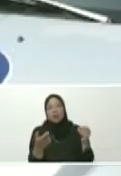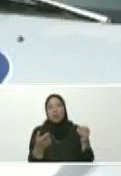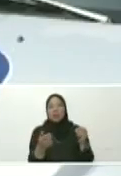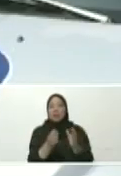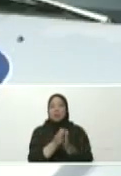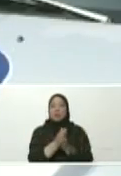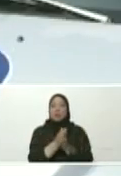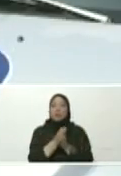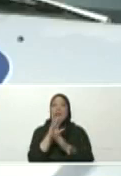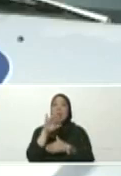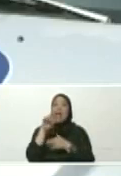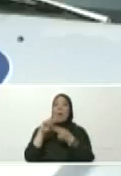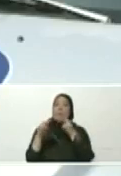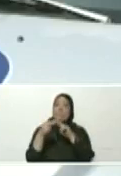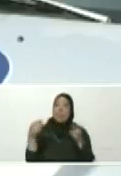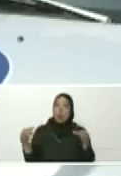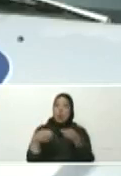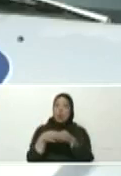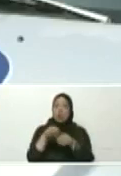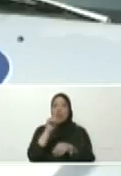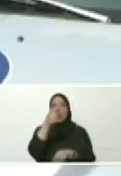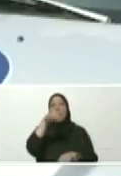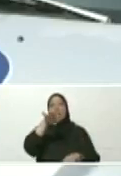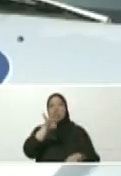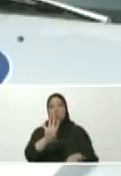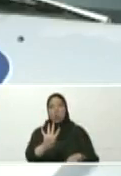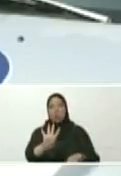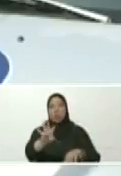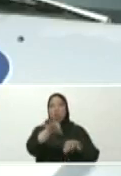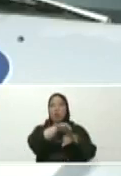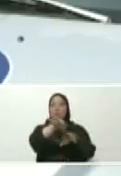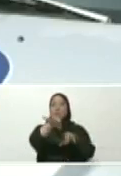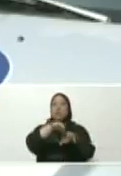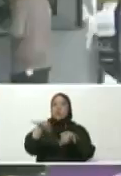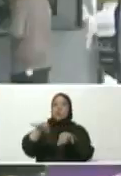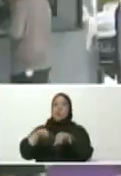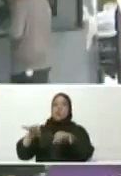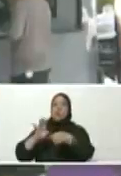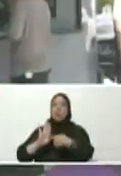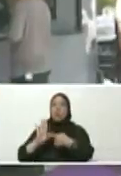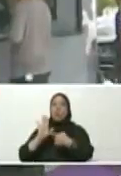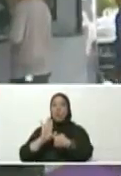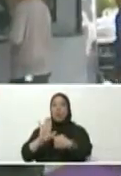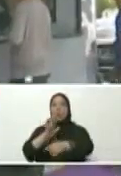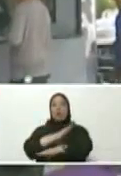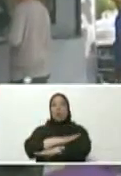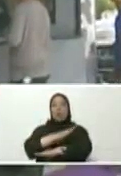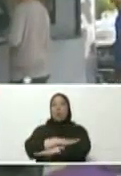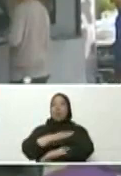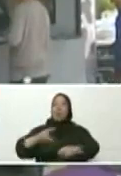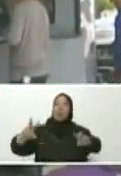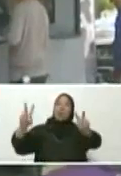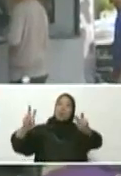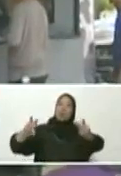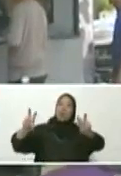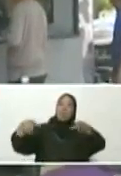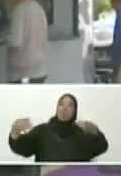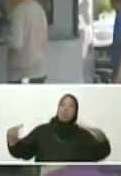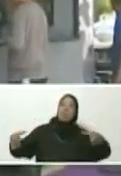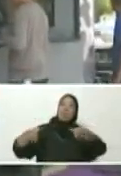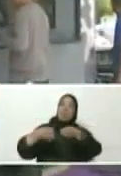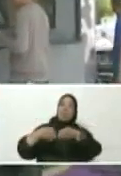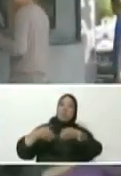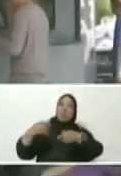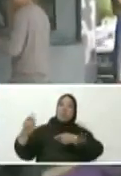los cuadrantes de paz del estado de Carabobo, de los 14 municipios. Al frente suyo, presidente, tiene este nuevo equipo para